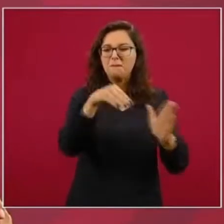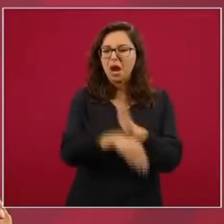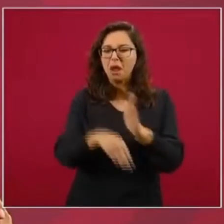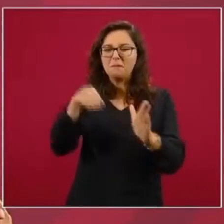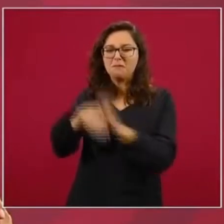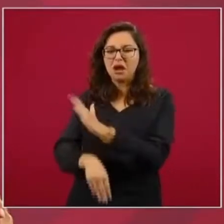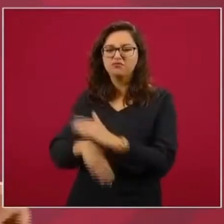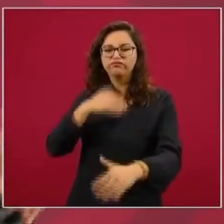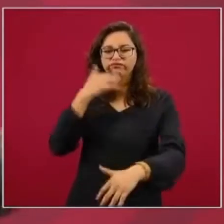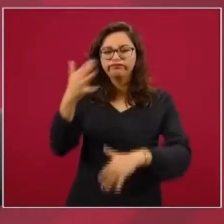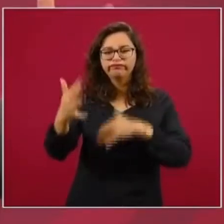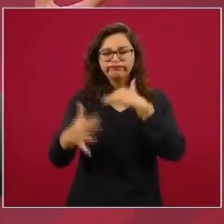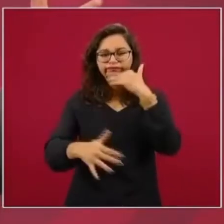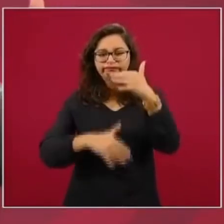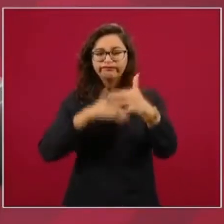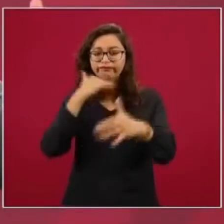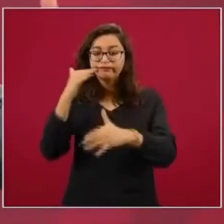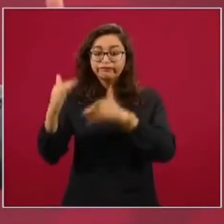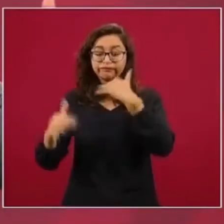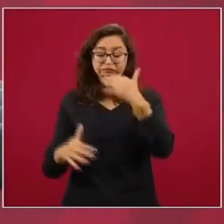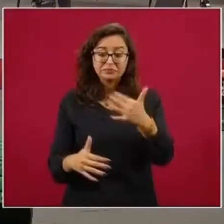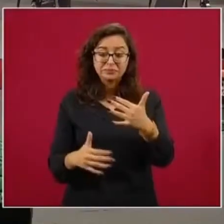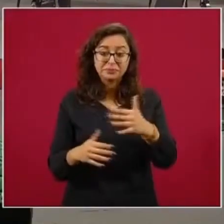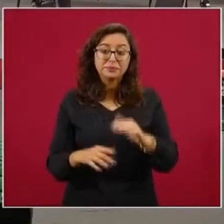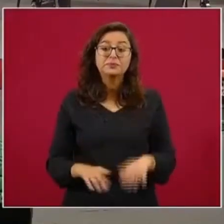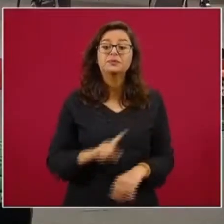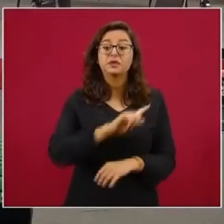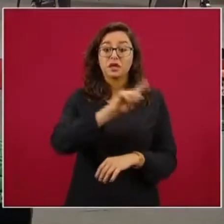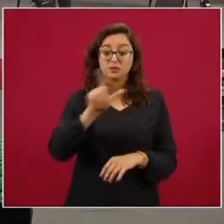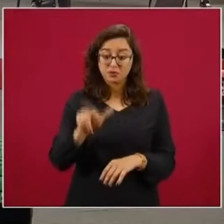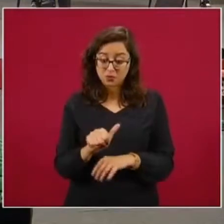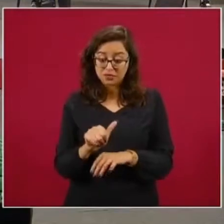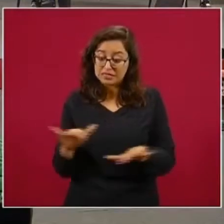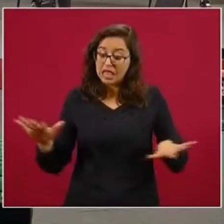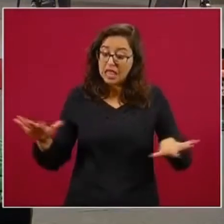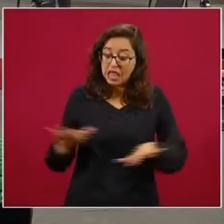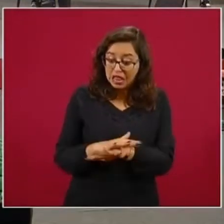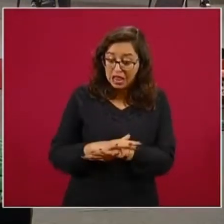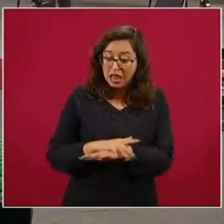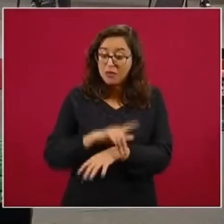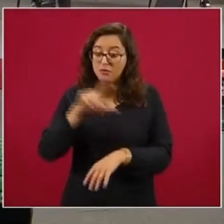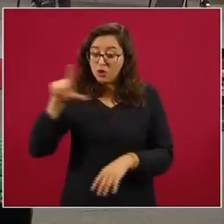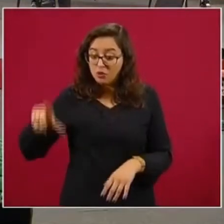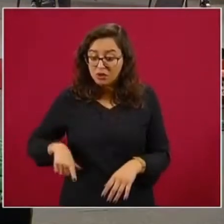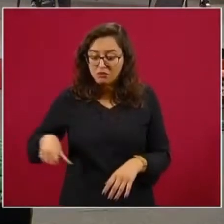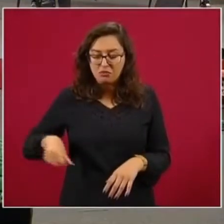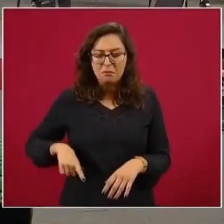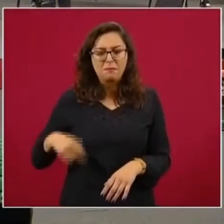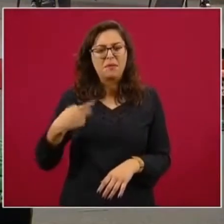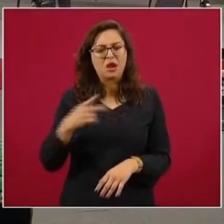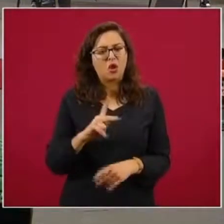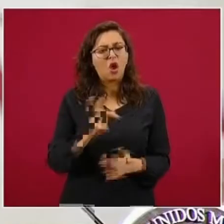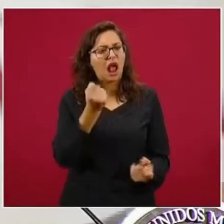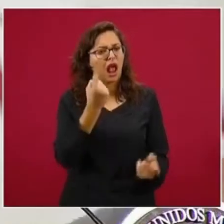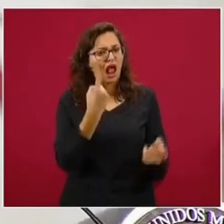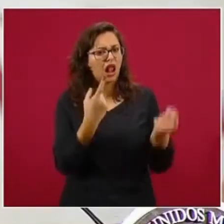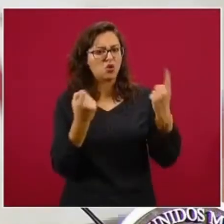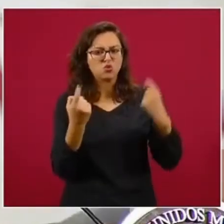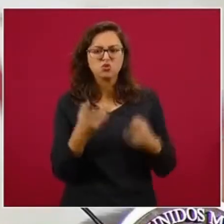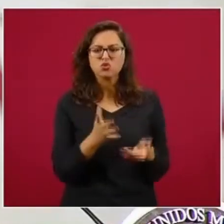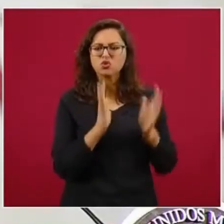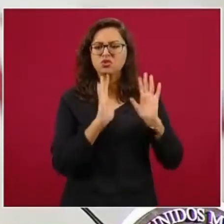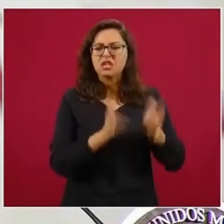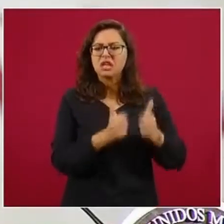y quedaron muchos funcionarios enquistados en